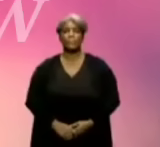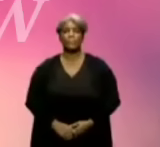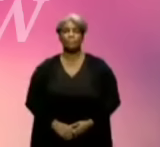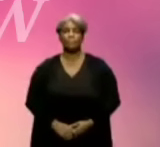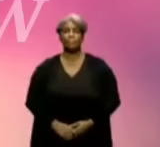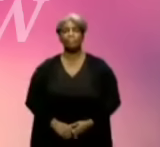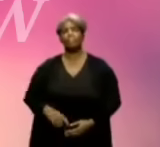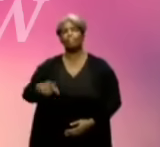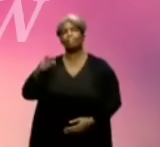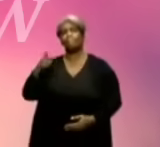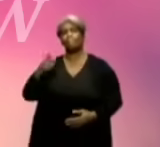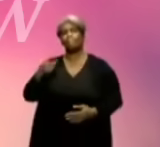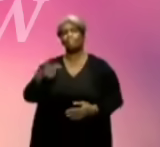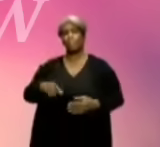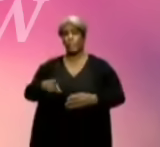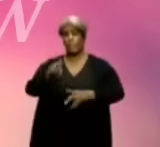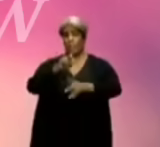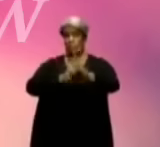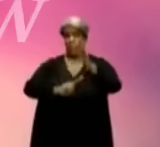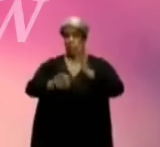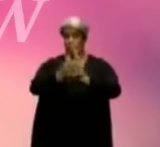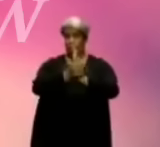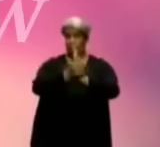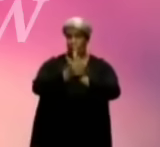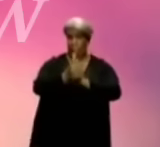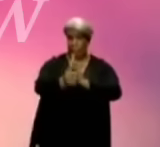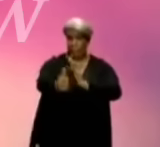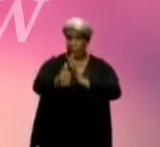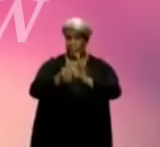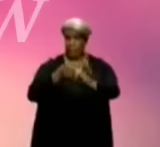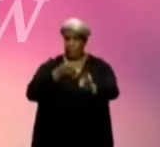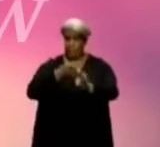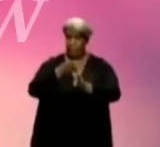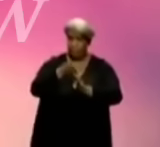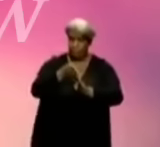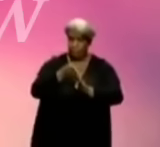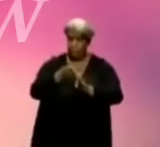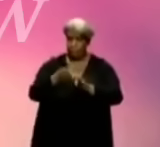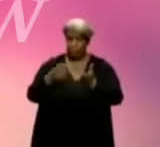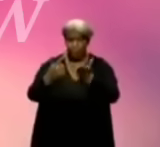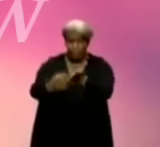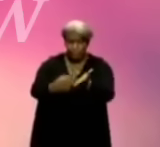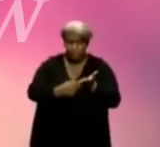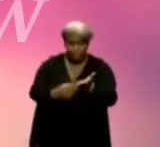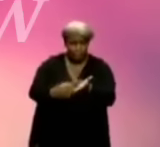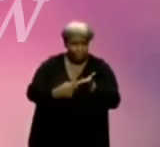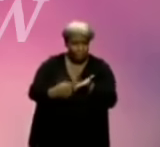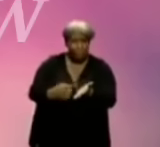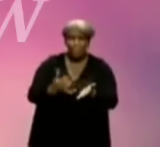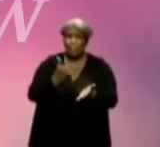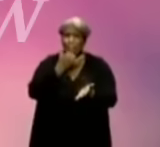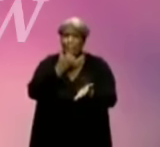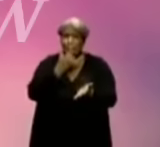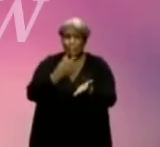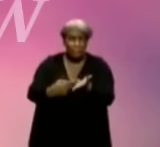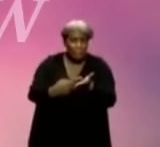Hay una discusión entre los especialistas, ¿qué está pasando? Si es que hay con la situación de los niños autistas, o sea,